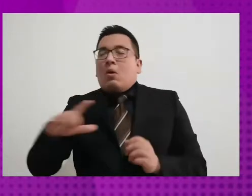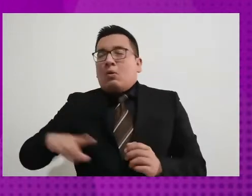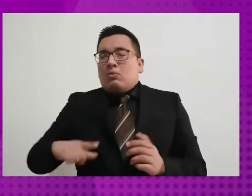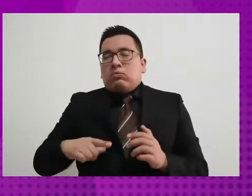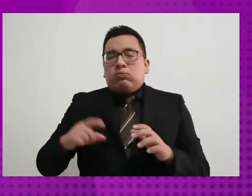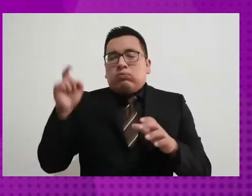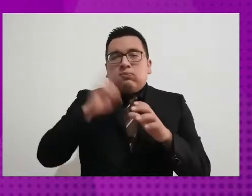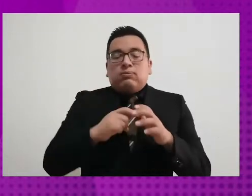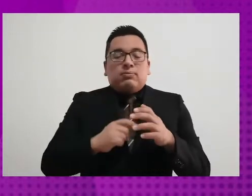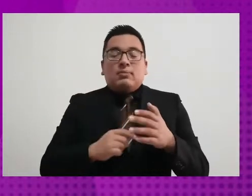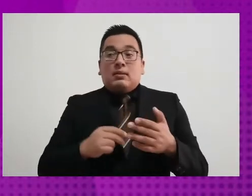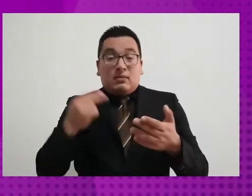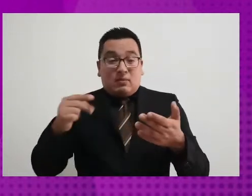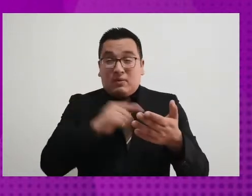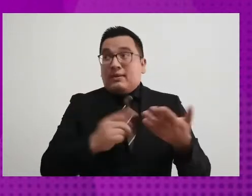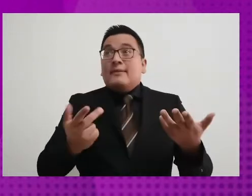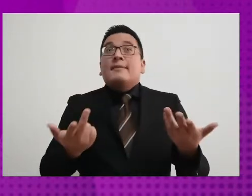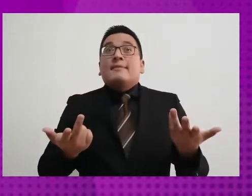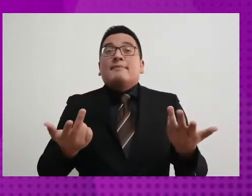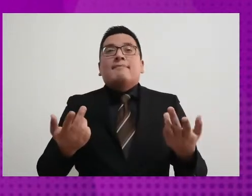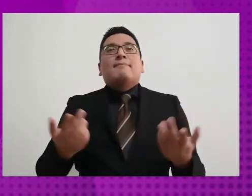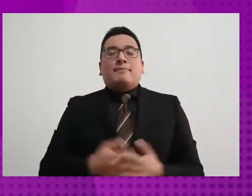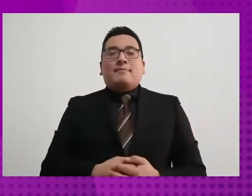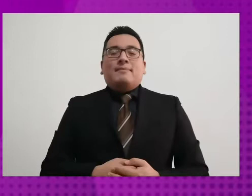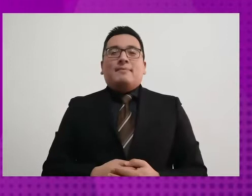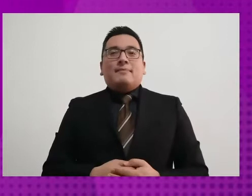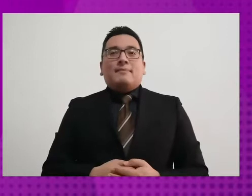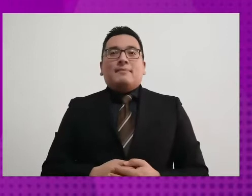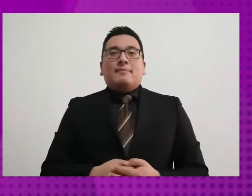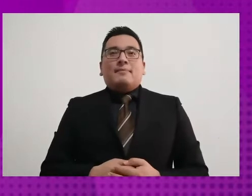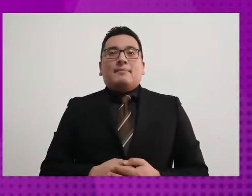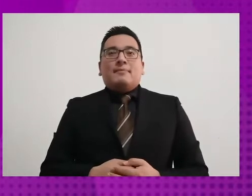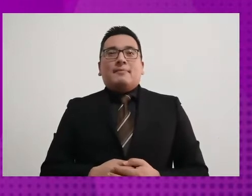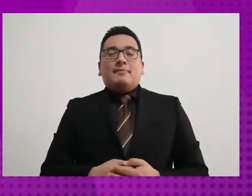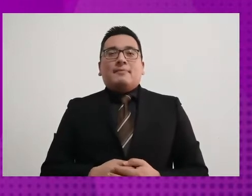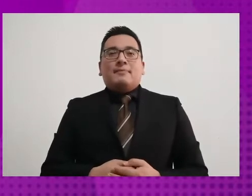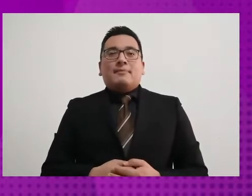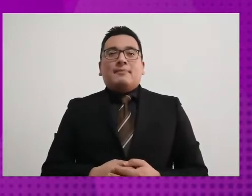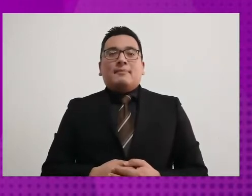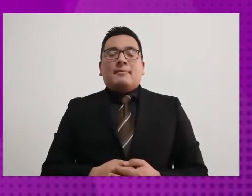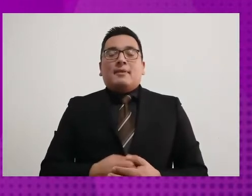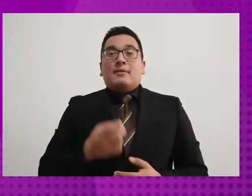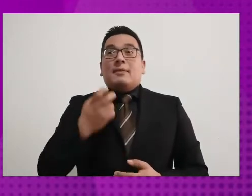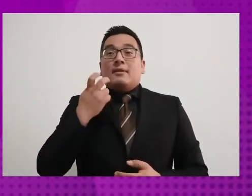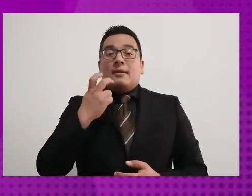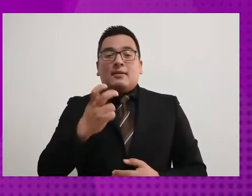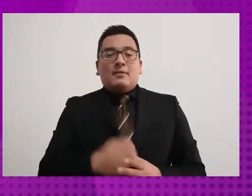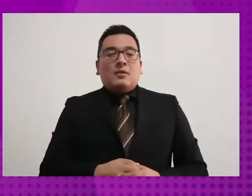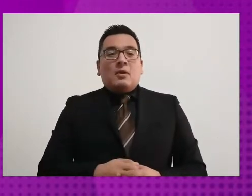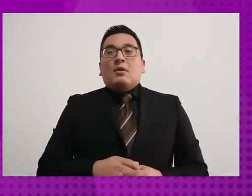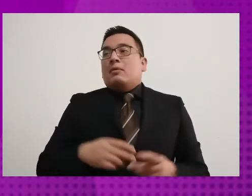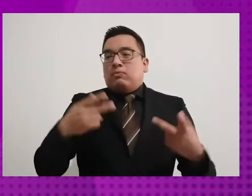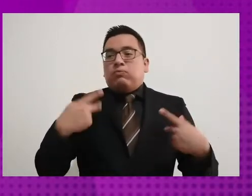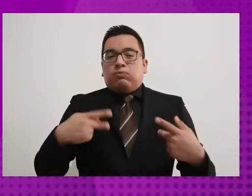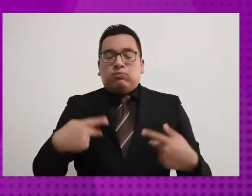popular. Me parece que en este sentido la virtud de este registro es justamente que la publicidad hará dos cosas: inhibirá este